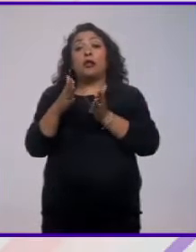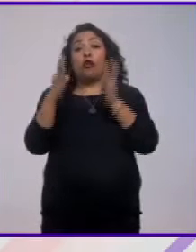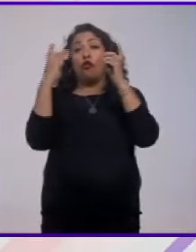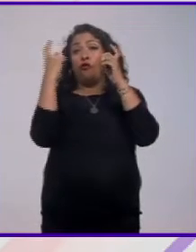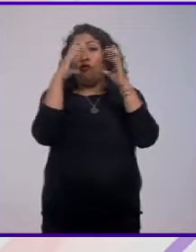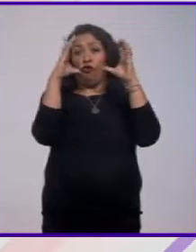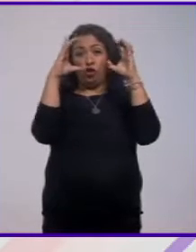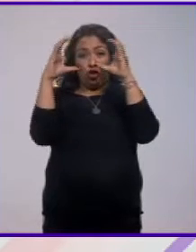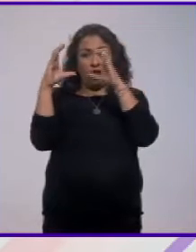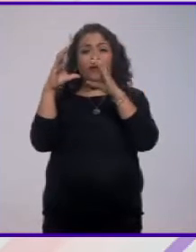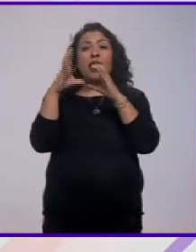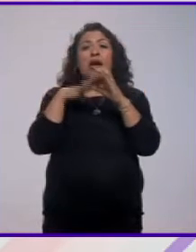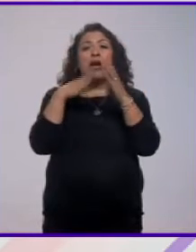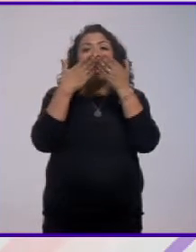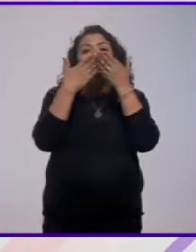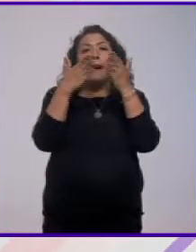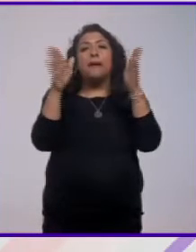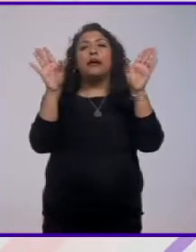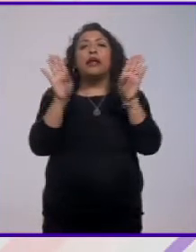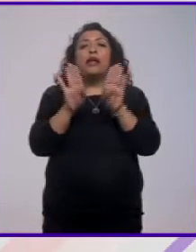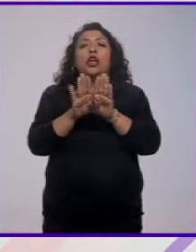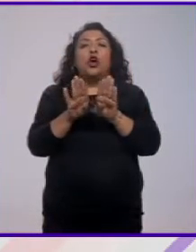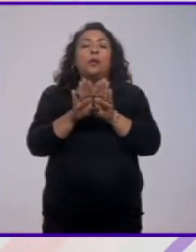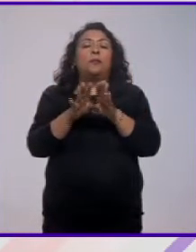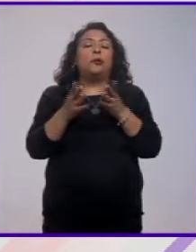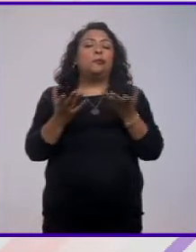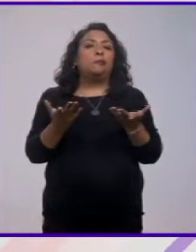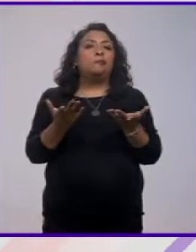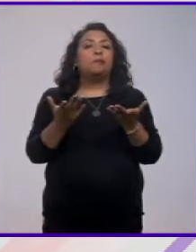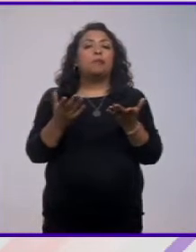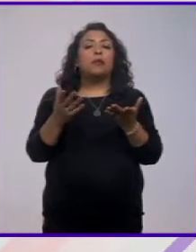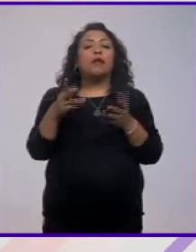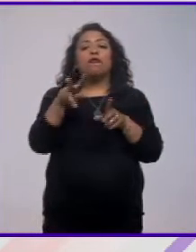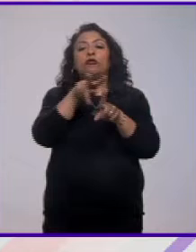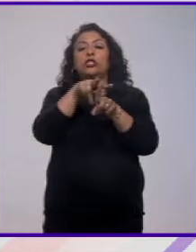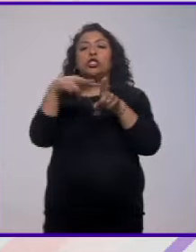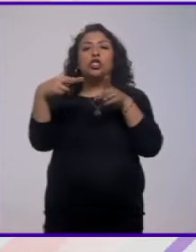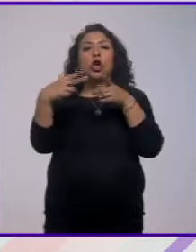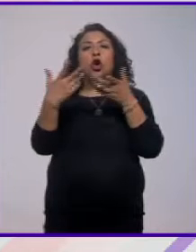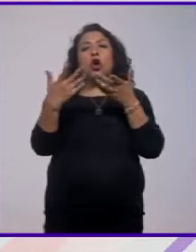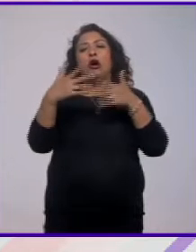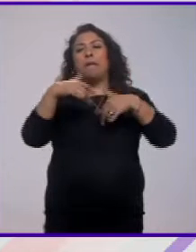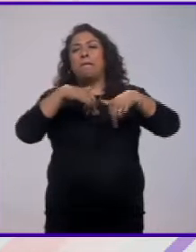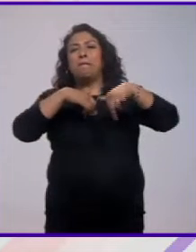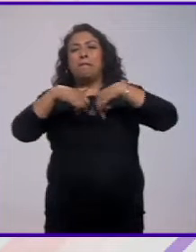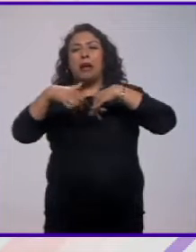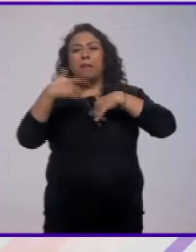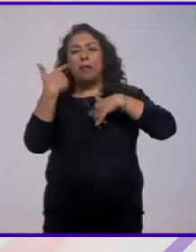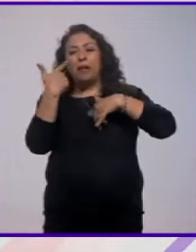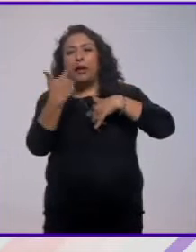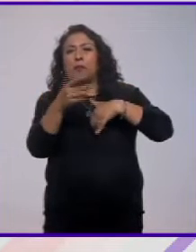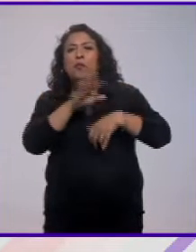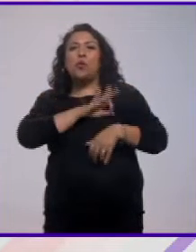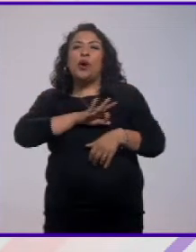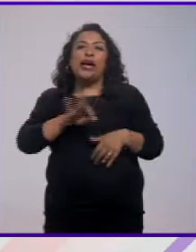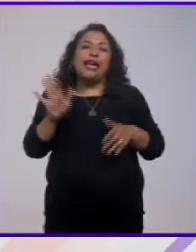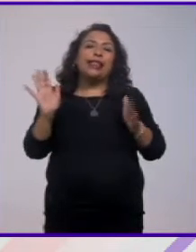es abrir un panorama, un atlas de